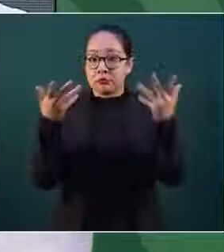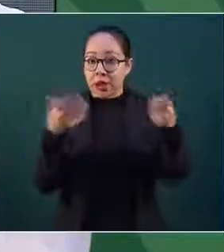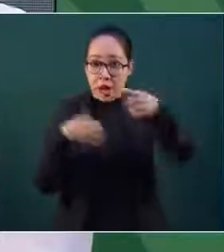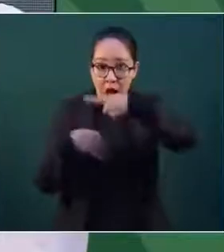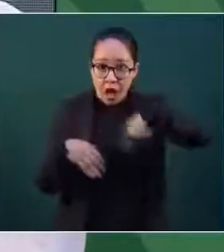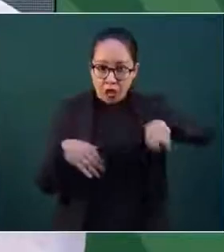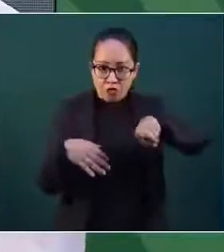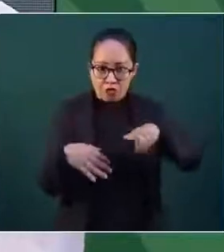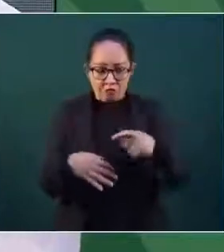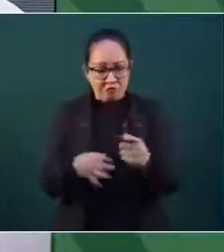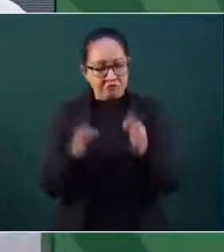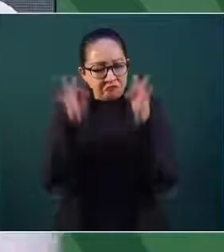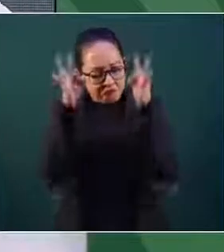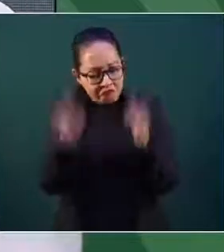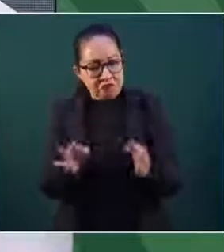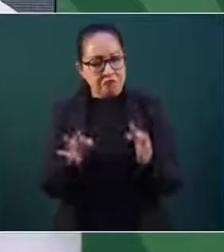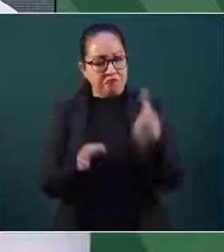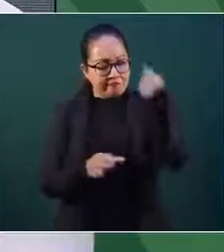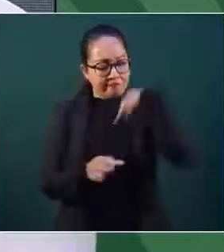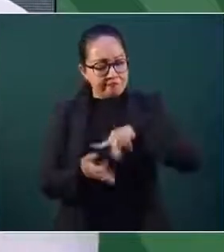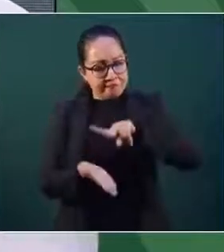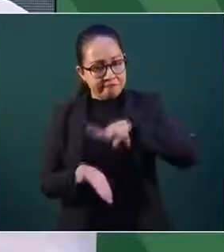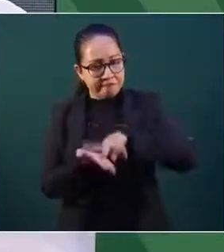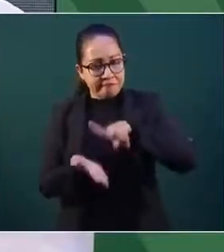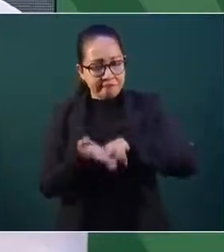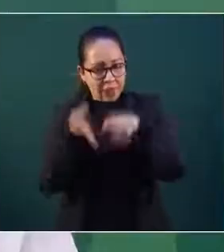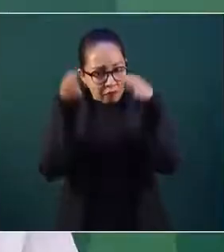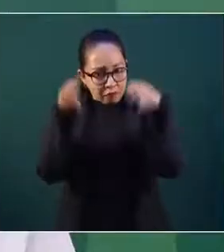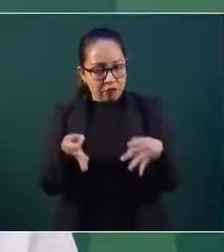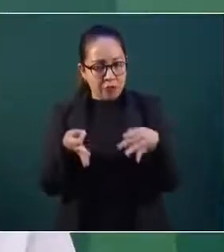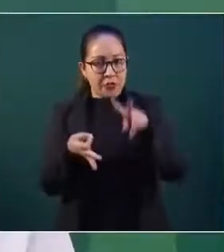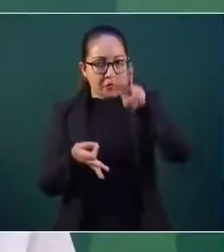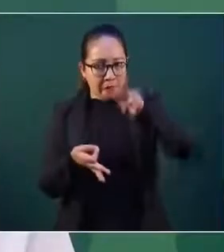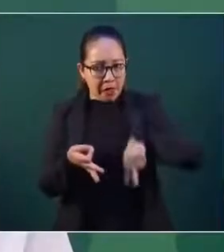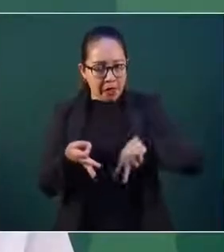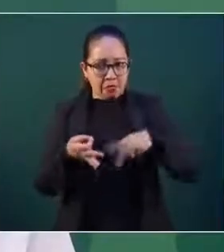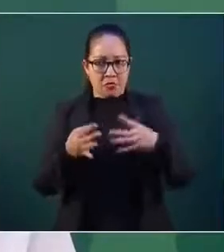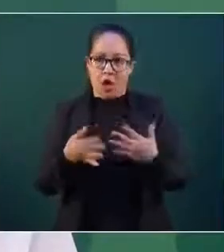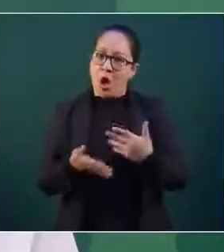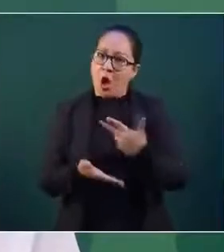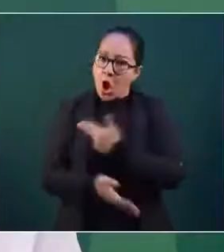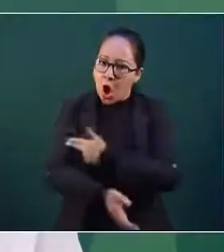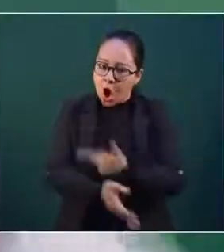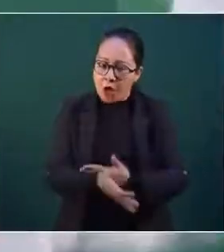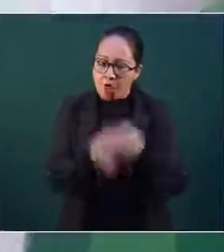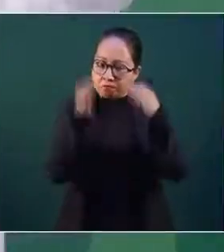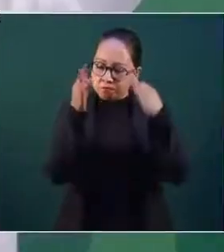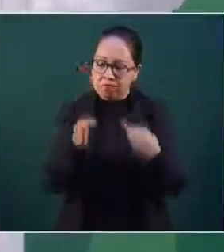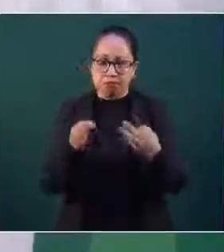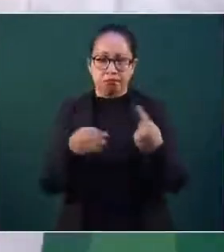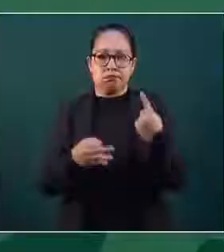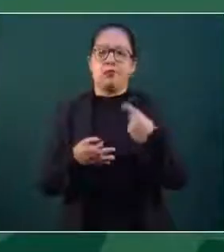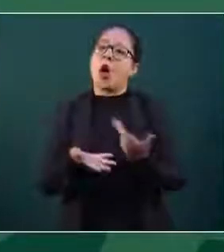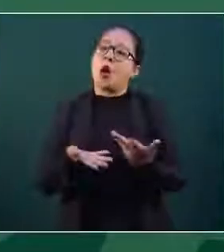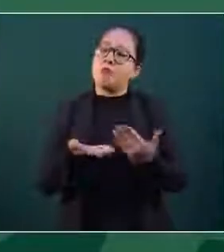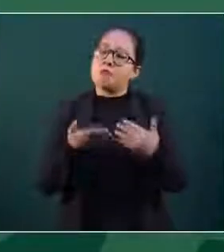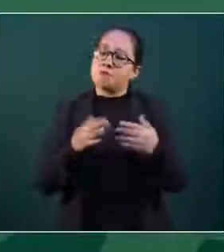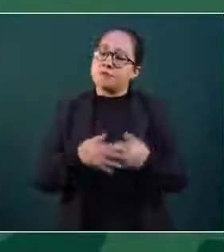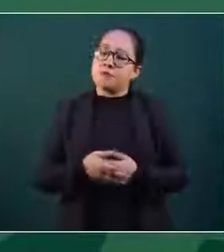gente íntegra, verdaderos jueces, demócratas, que no estén al